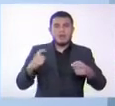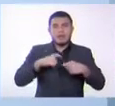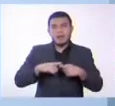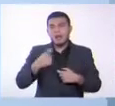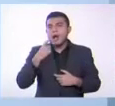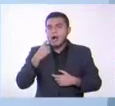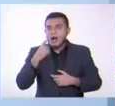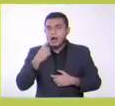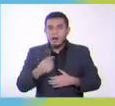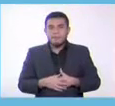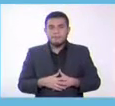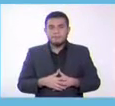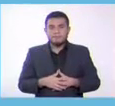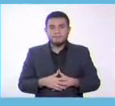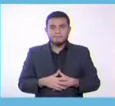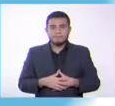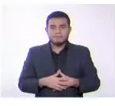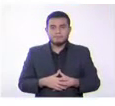metálico.